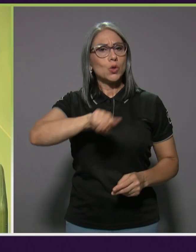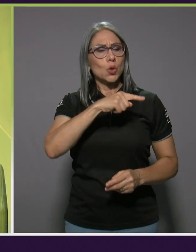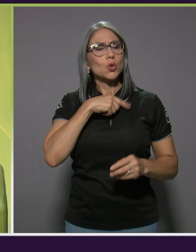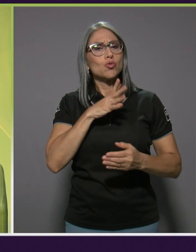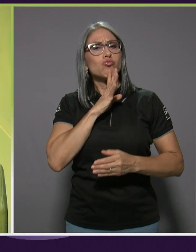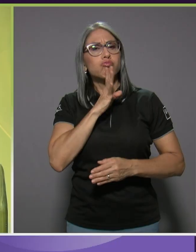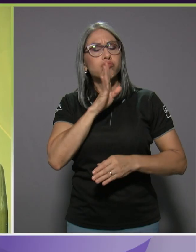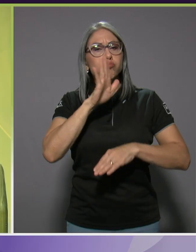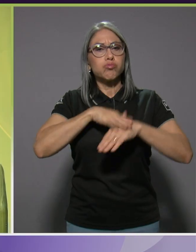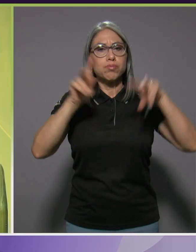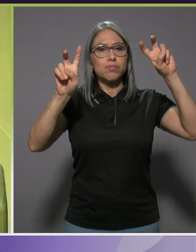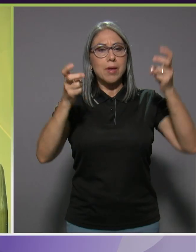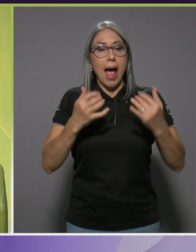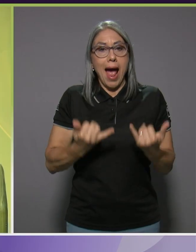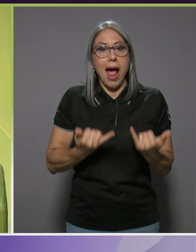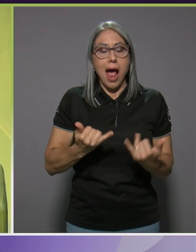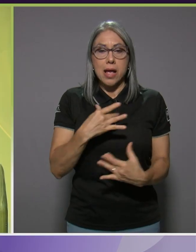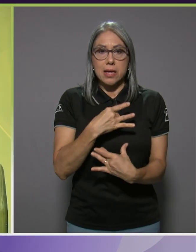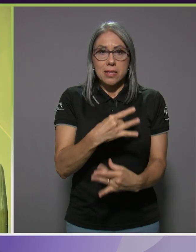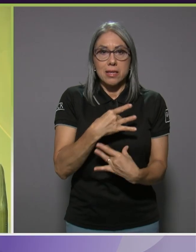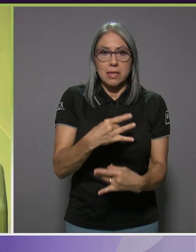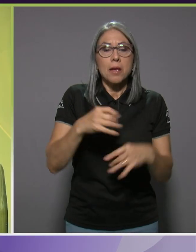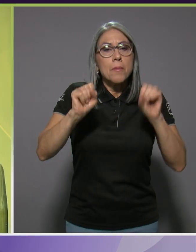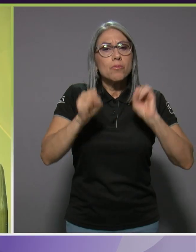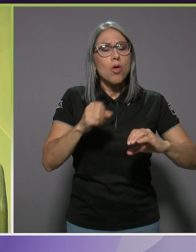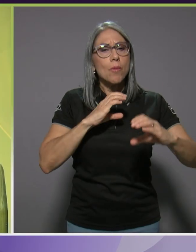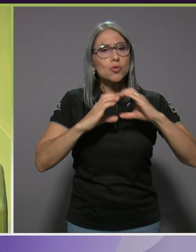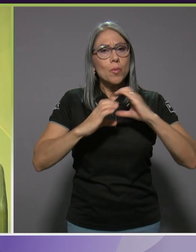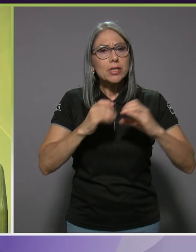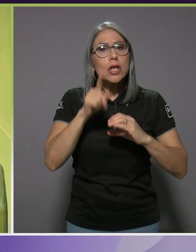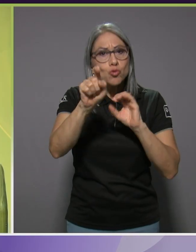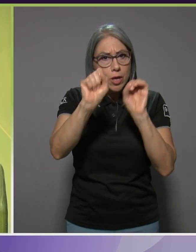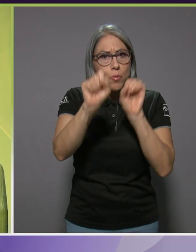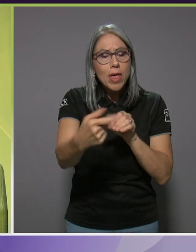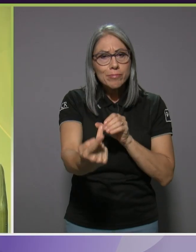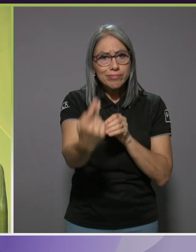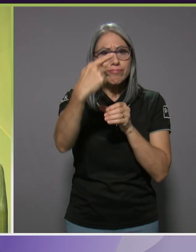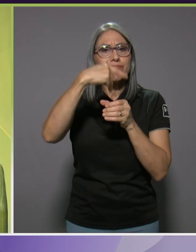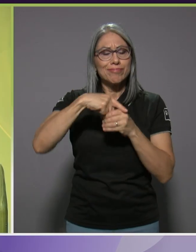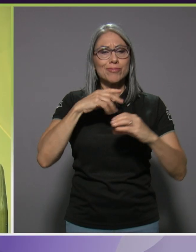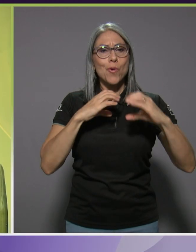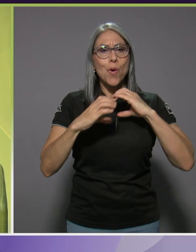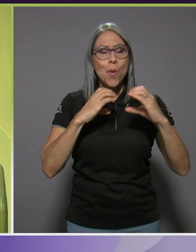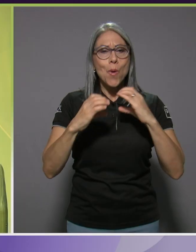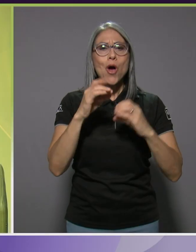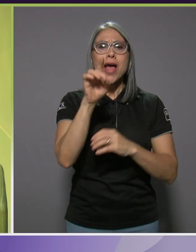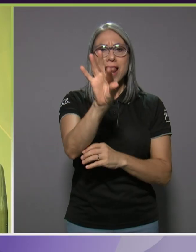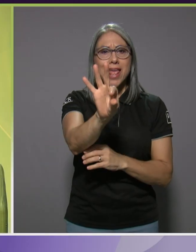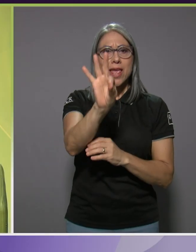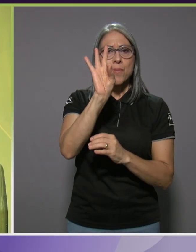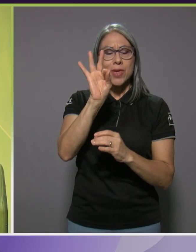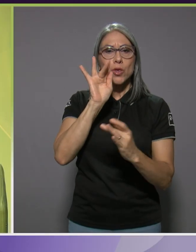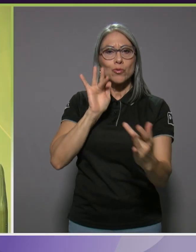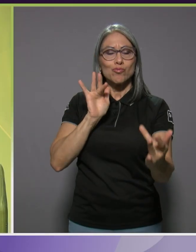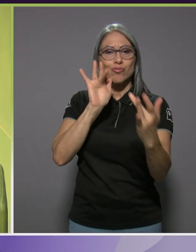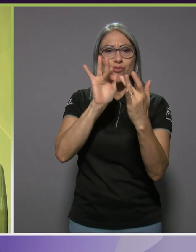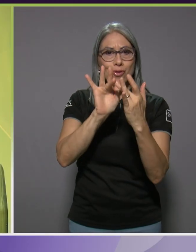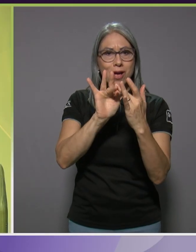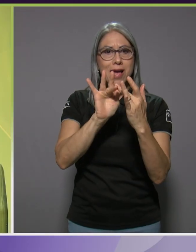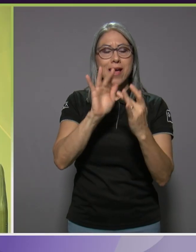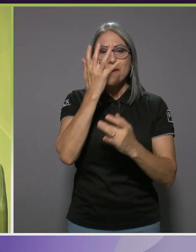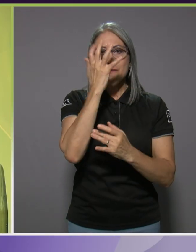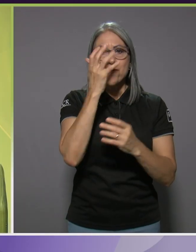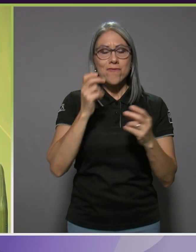de actualidad y de interés para que podamos conversar y que usted sea parte de esa conversación. Así que le invito a unirse al Facebook Live en